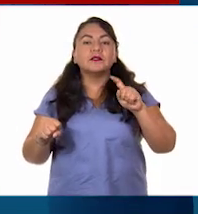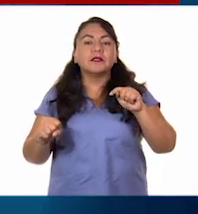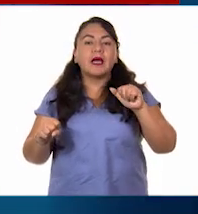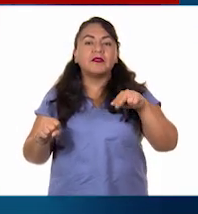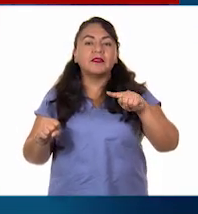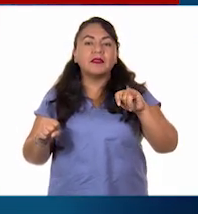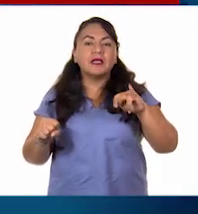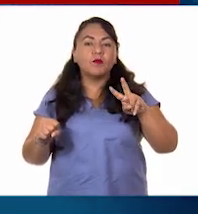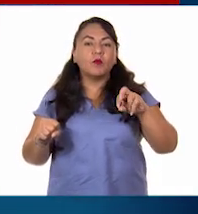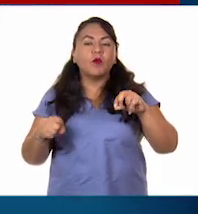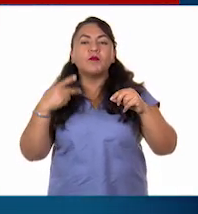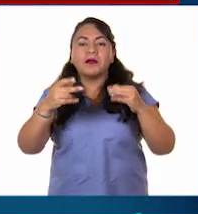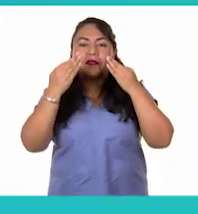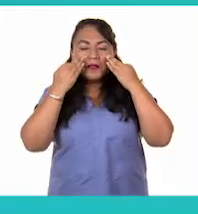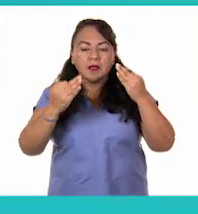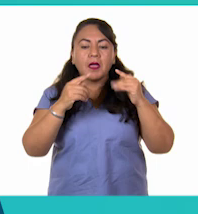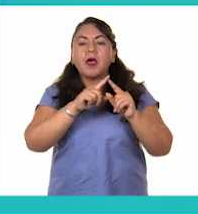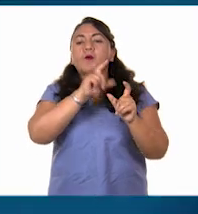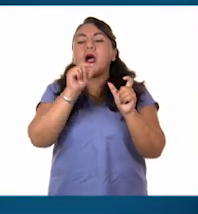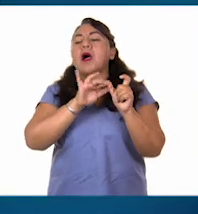de articulación con lo que sigue.